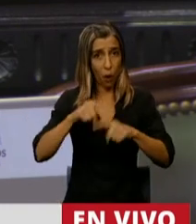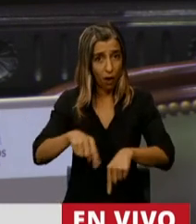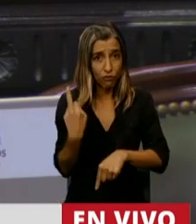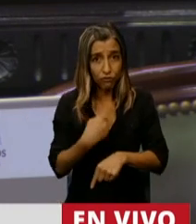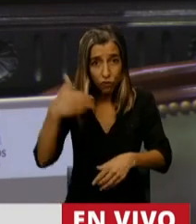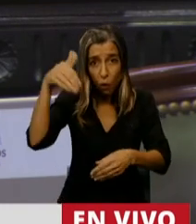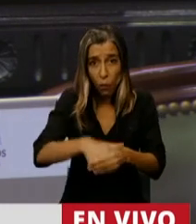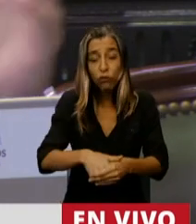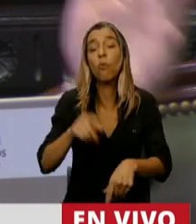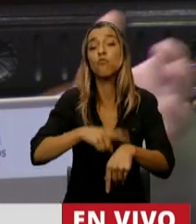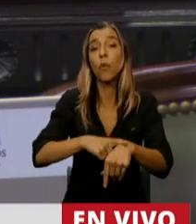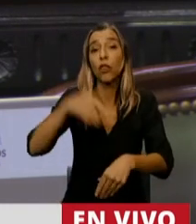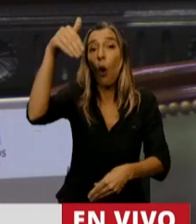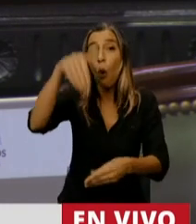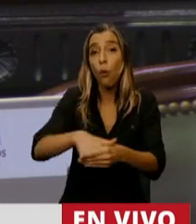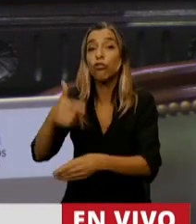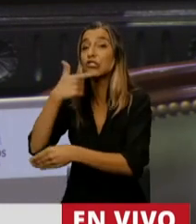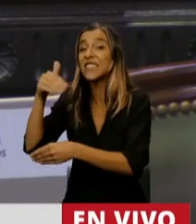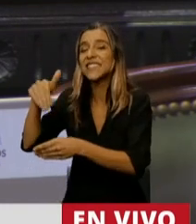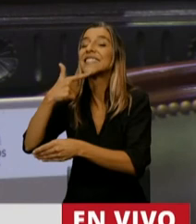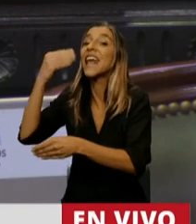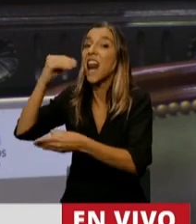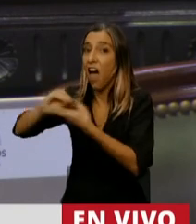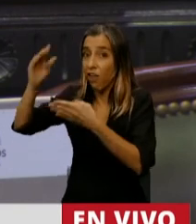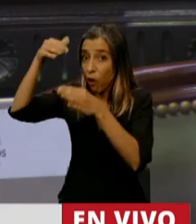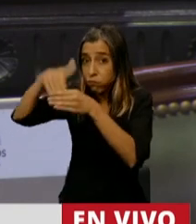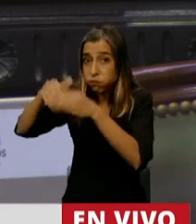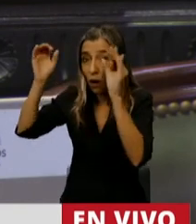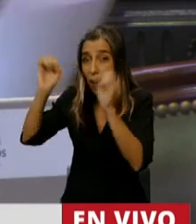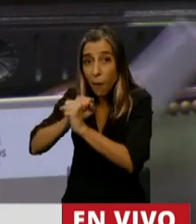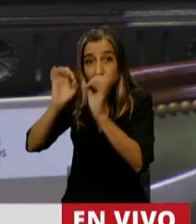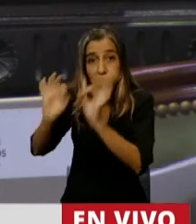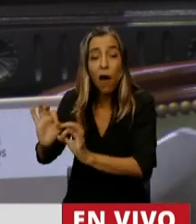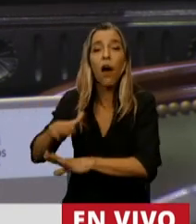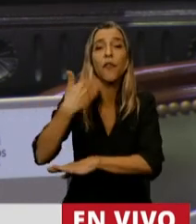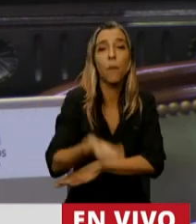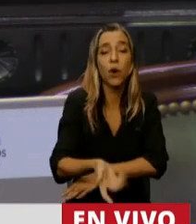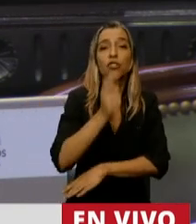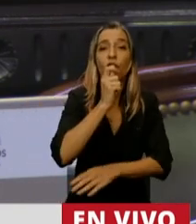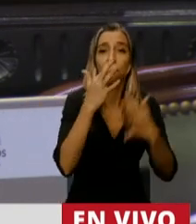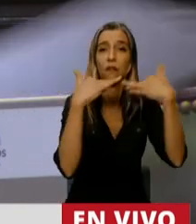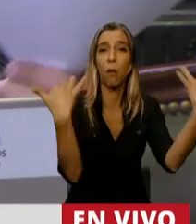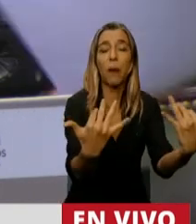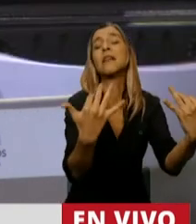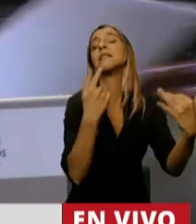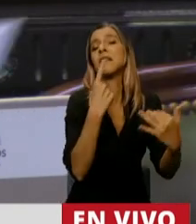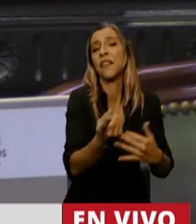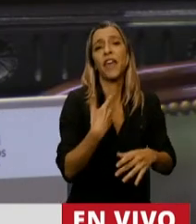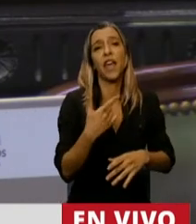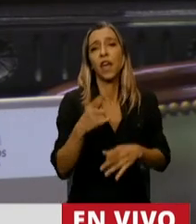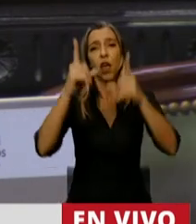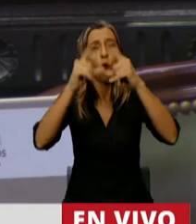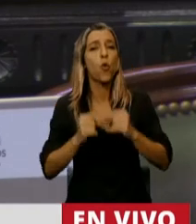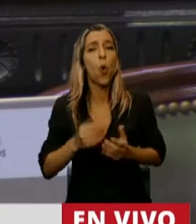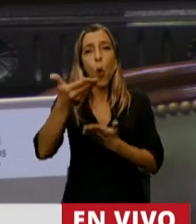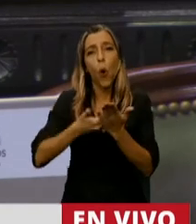ni bien terminó de ser votado en el Senado de la Nación, al día siguiente en una conferencia de prensa todos los números que estaban en el presupuesto, más todas las